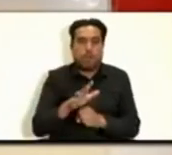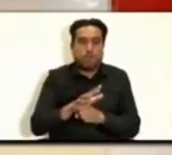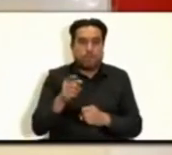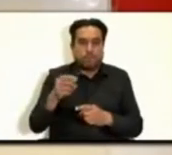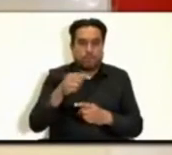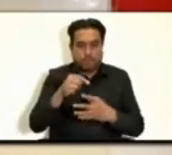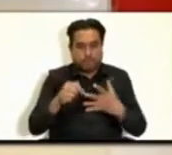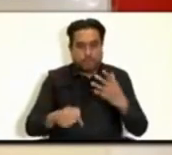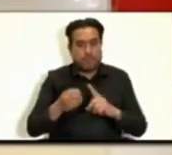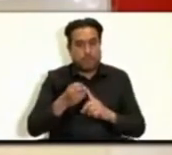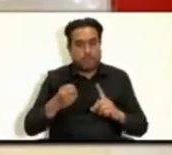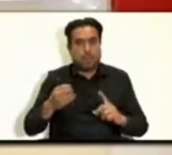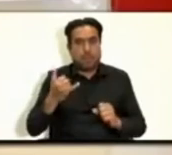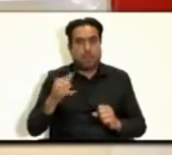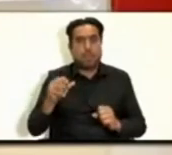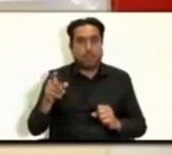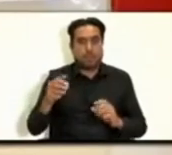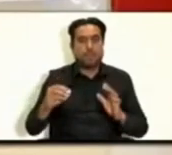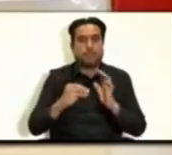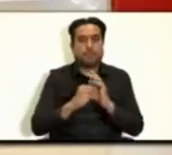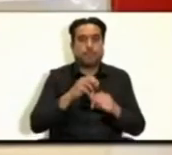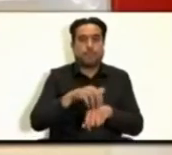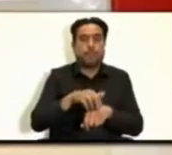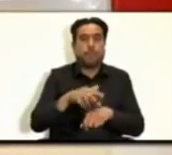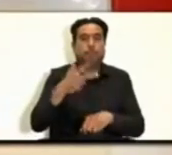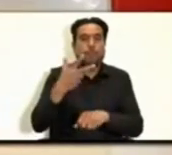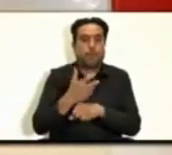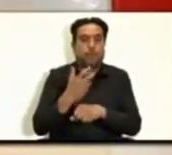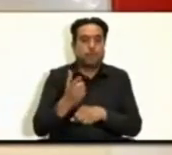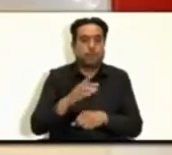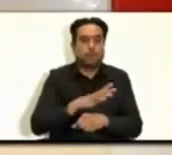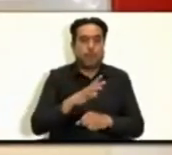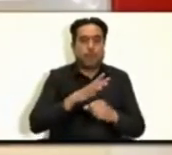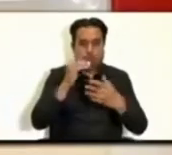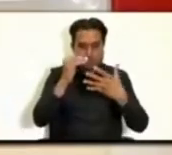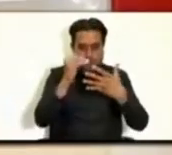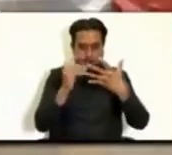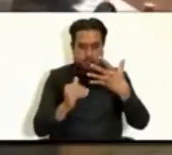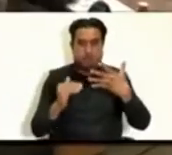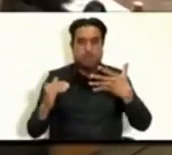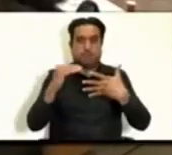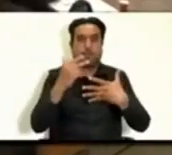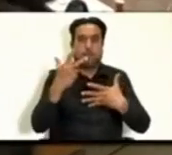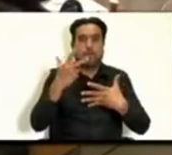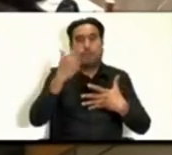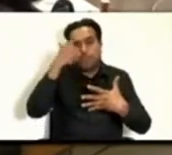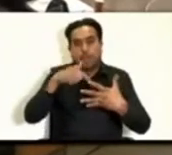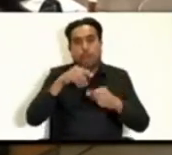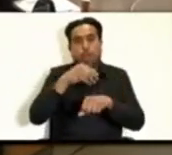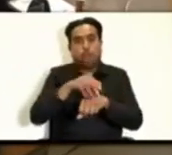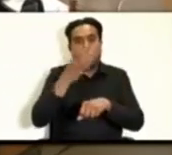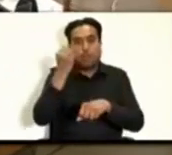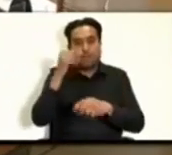así como adicionar la fracción octava recorriéndose en su orden los subsecuentes y reformar la fracción novena del